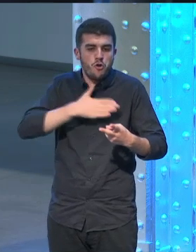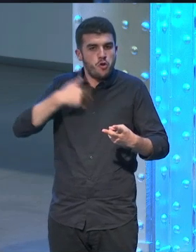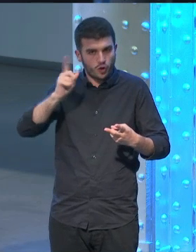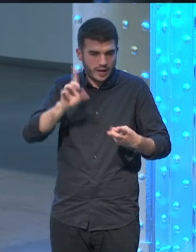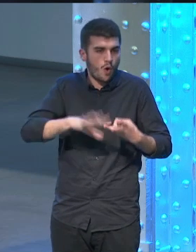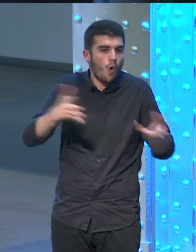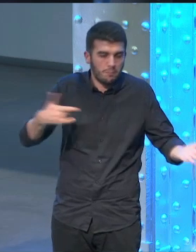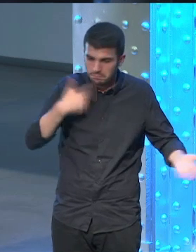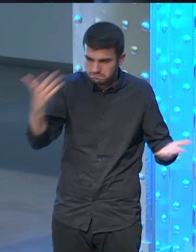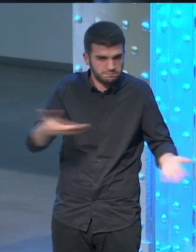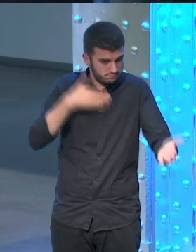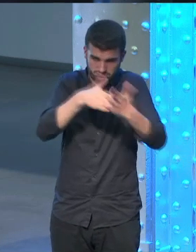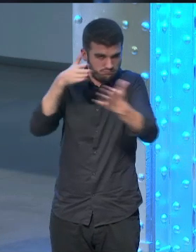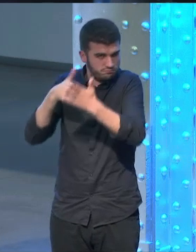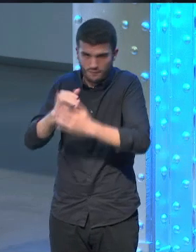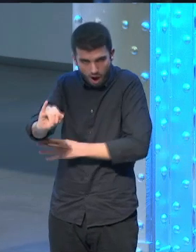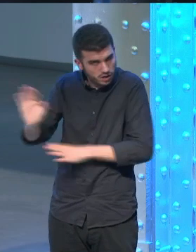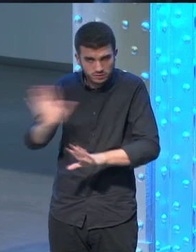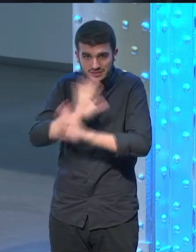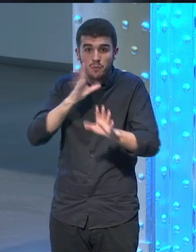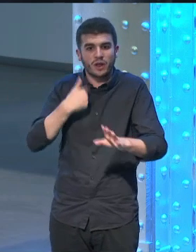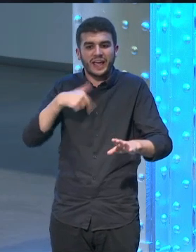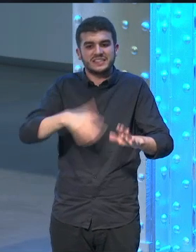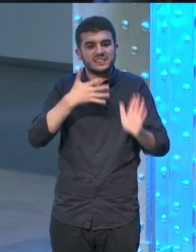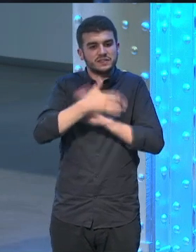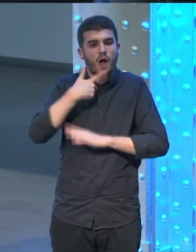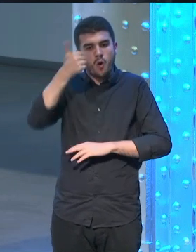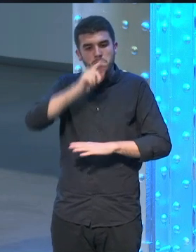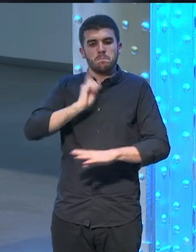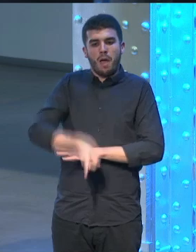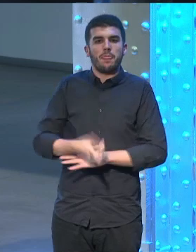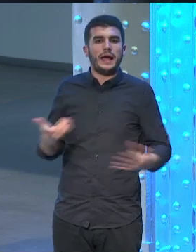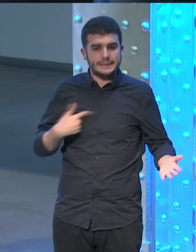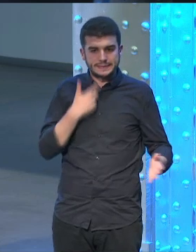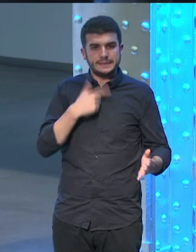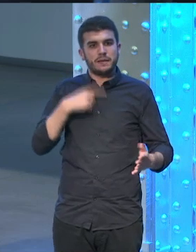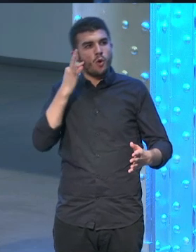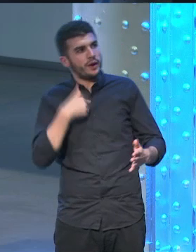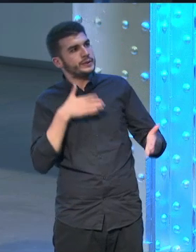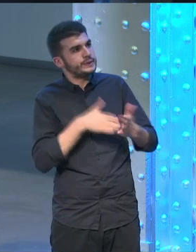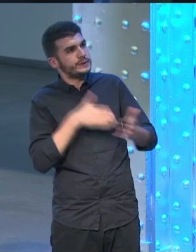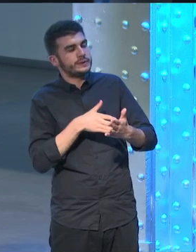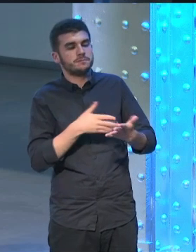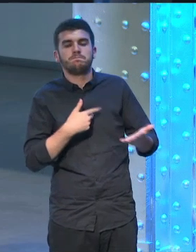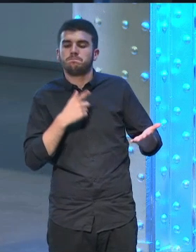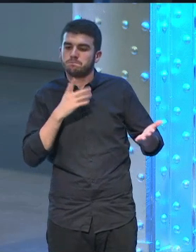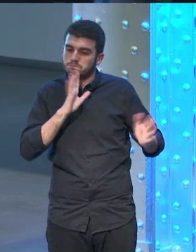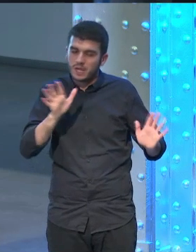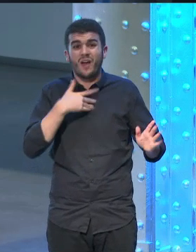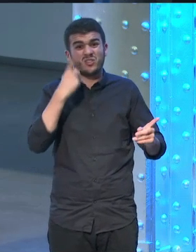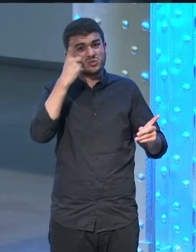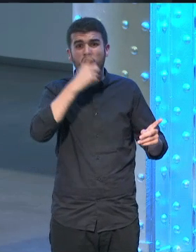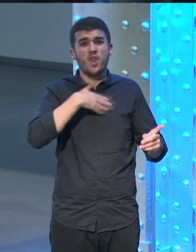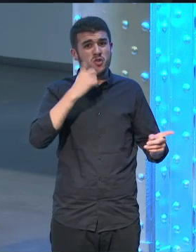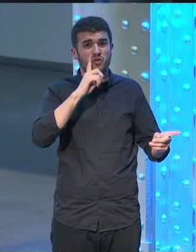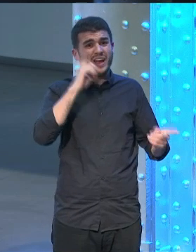muchos impedimentos dada la estructura patriarcal en la que vivimos. Nosotros intentamos cambiar las cosas,